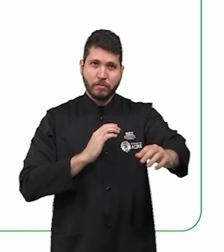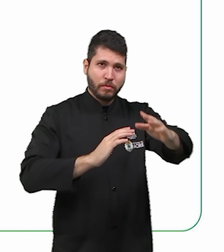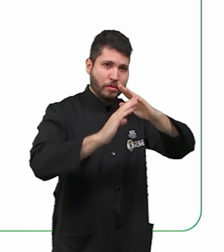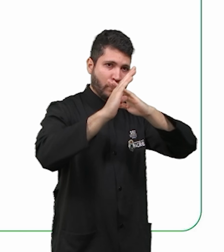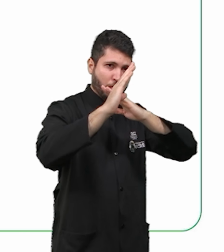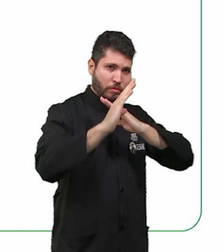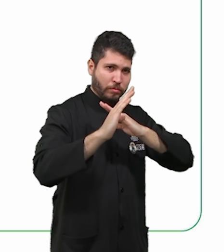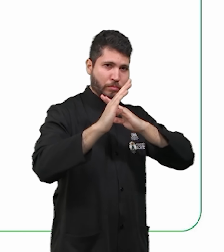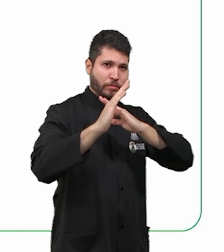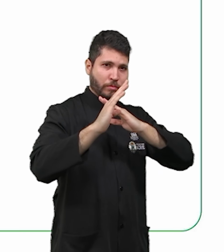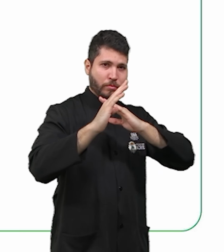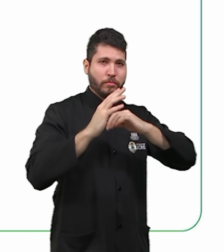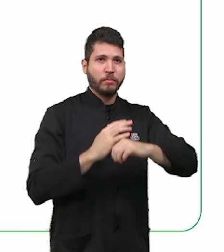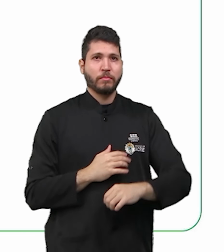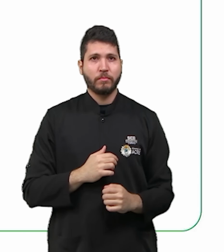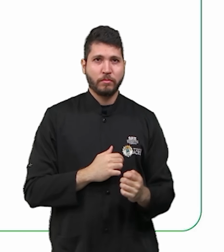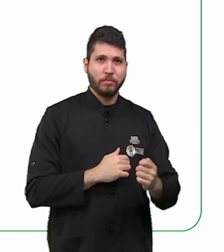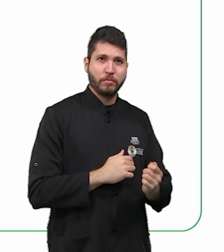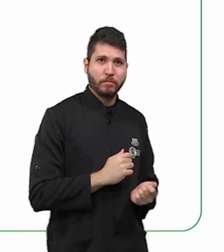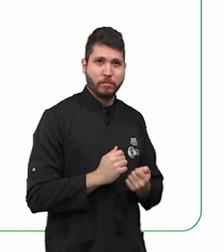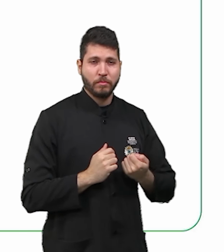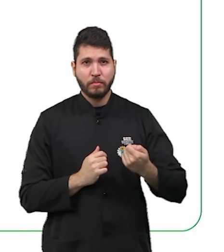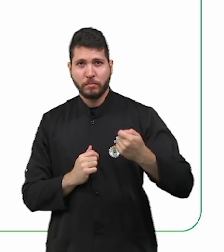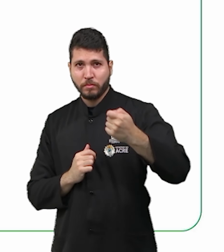karate, la esgrima.